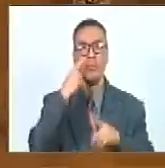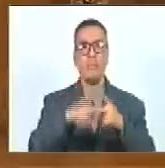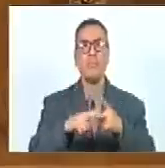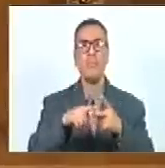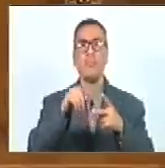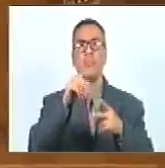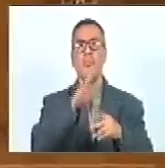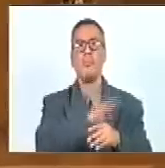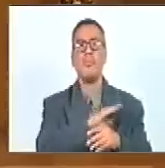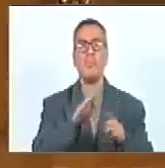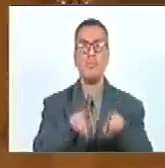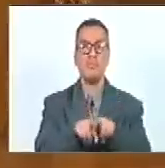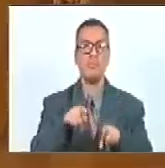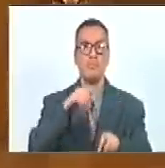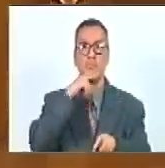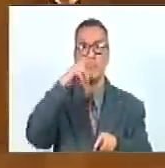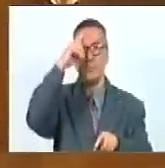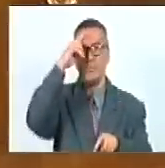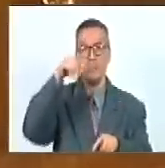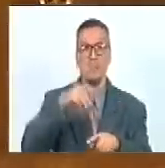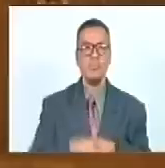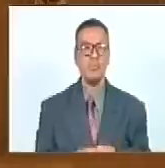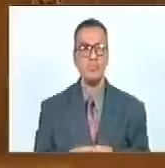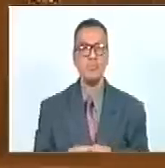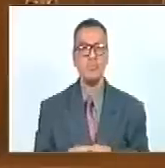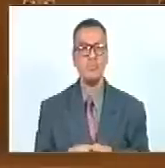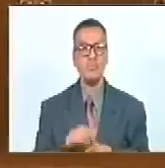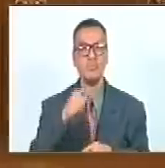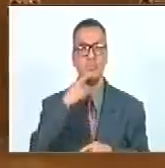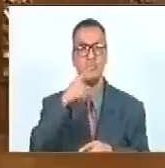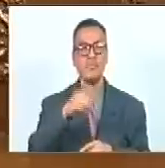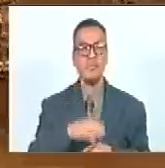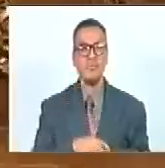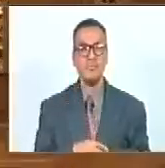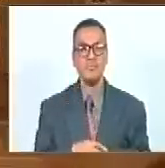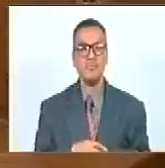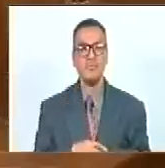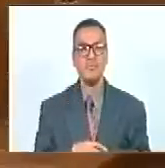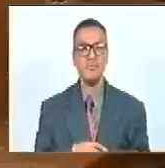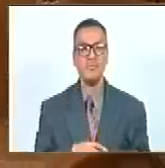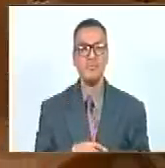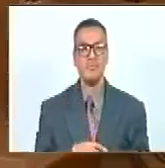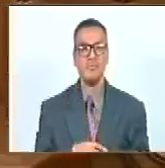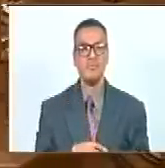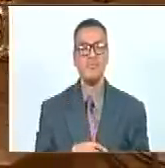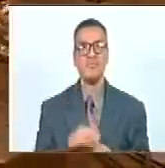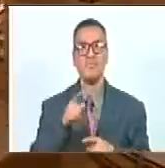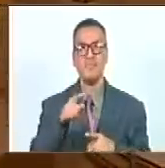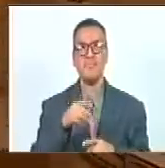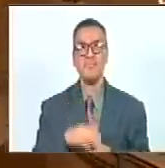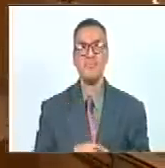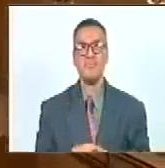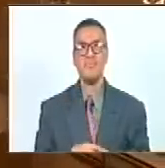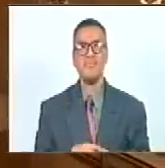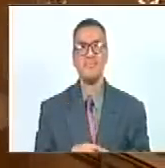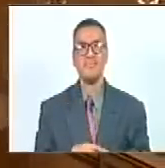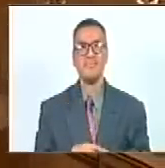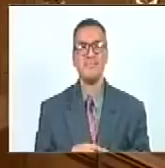papá. Cada vez que yo me recuerdo a su padre, me saca sangre, el único su padre.